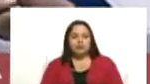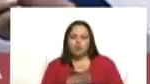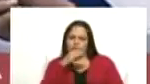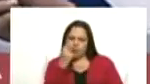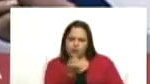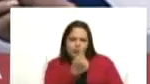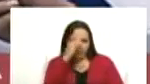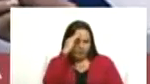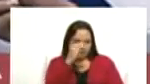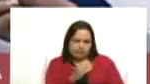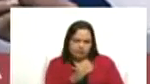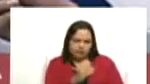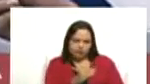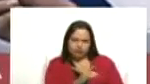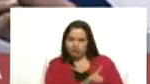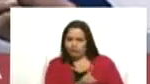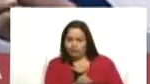militares,